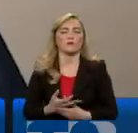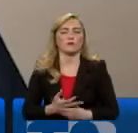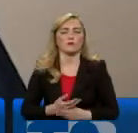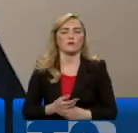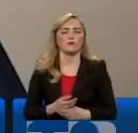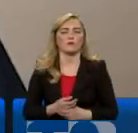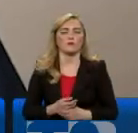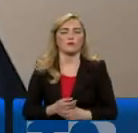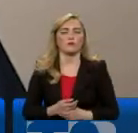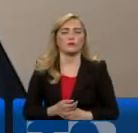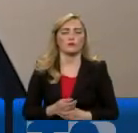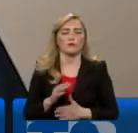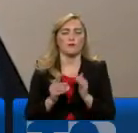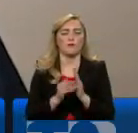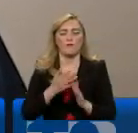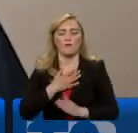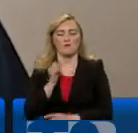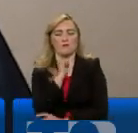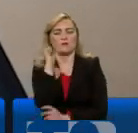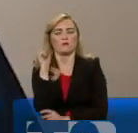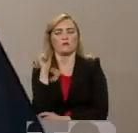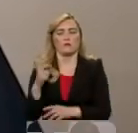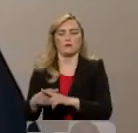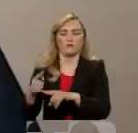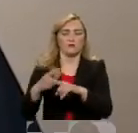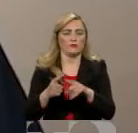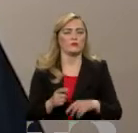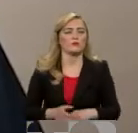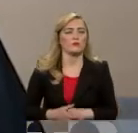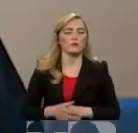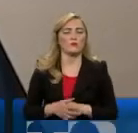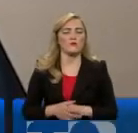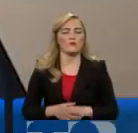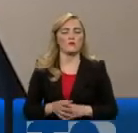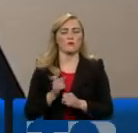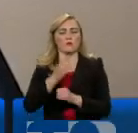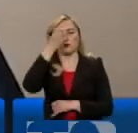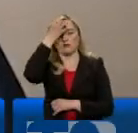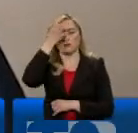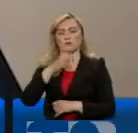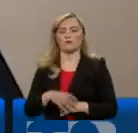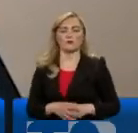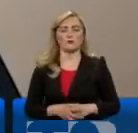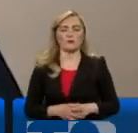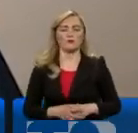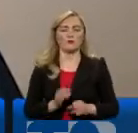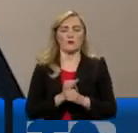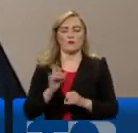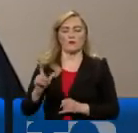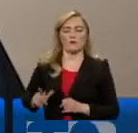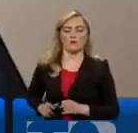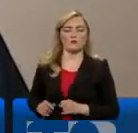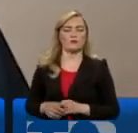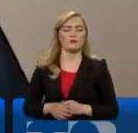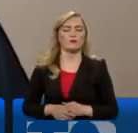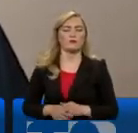se siguen presentando violación de derechos de diferentes actores de los posgrados, llámense instituciones educativas, instituciones de salud.